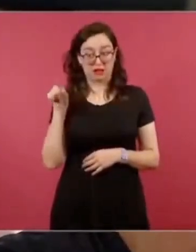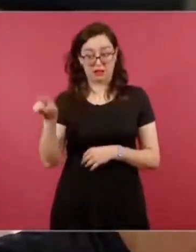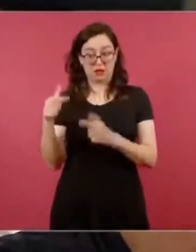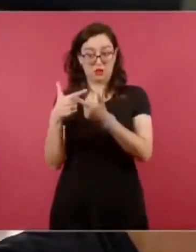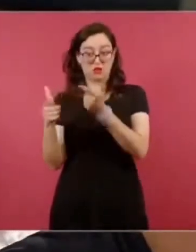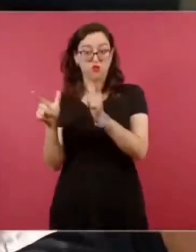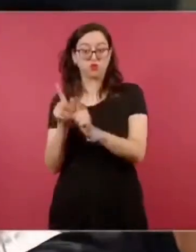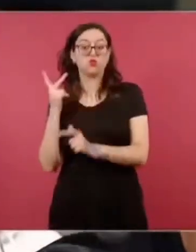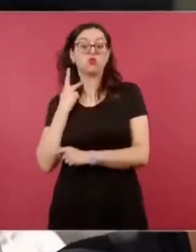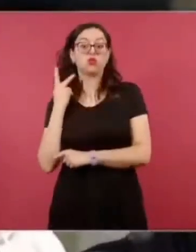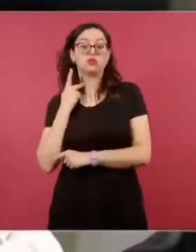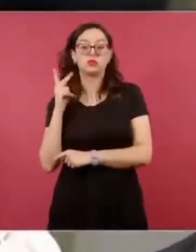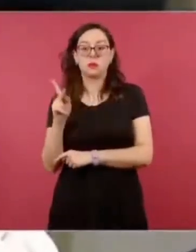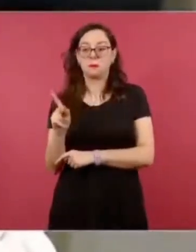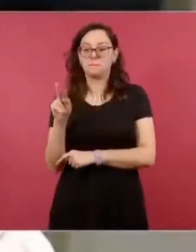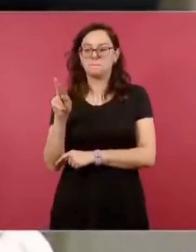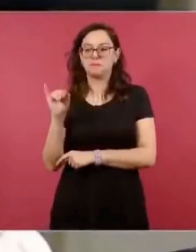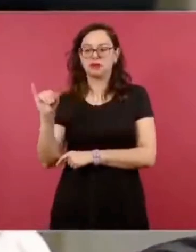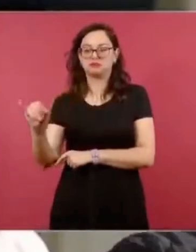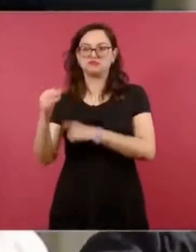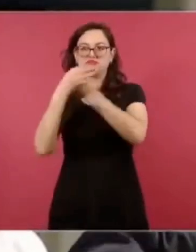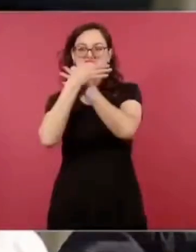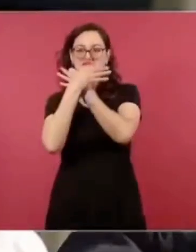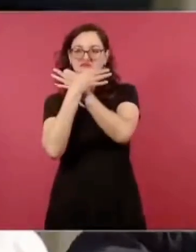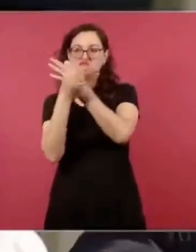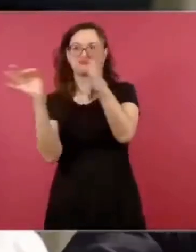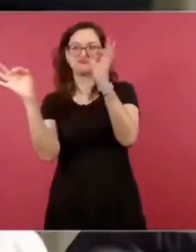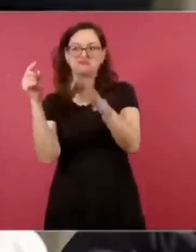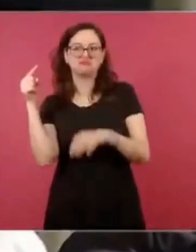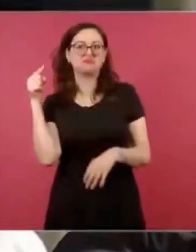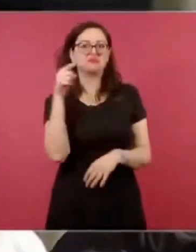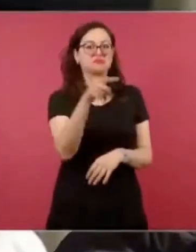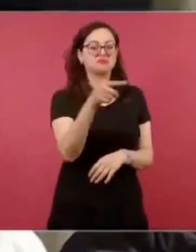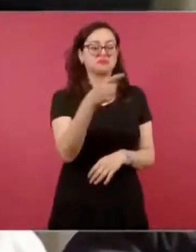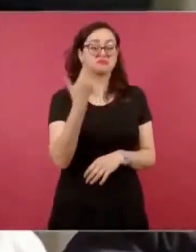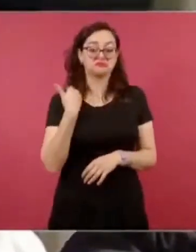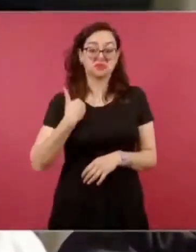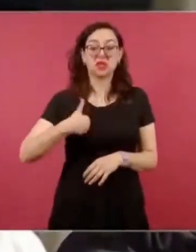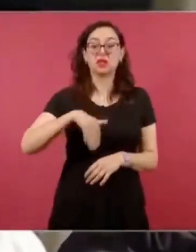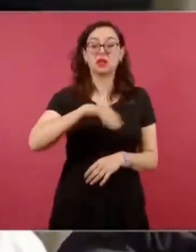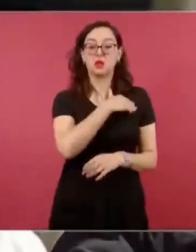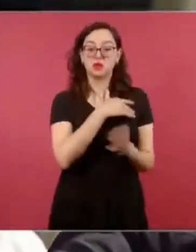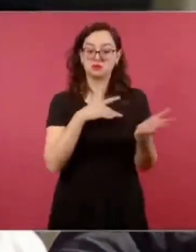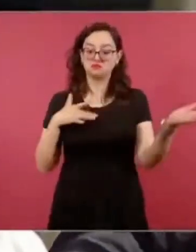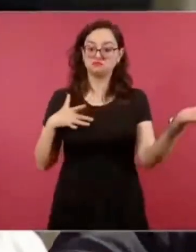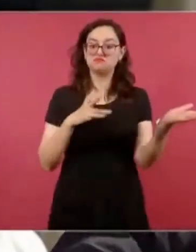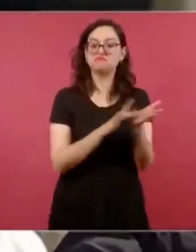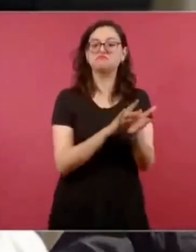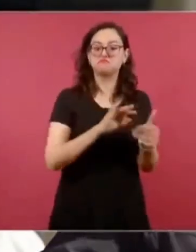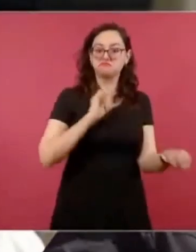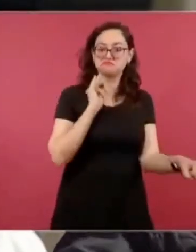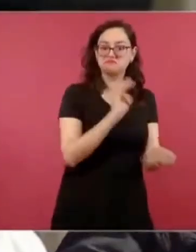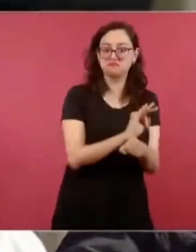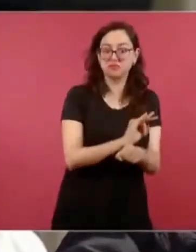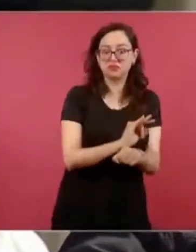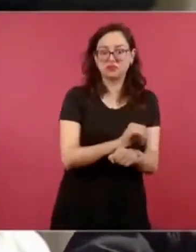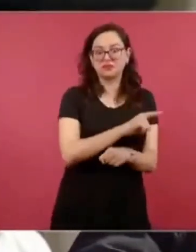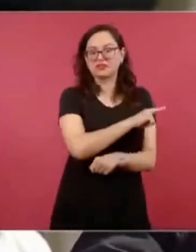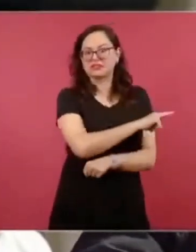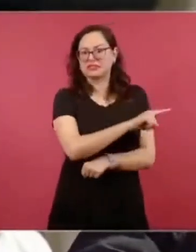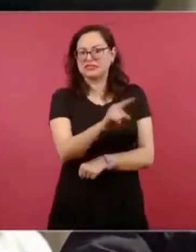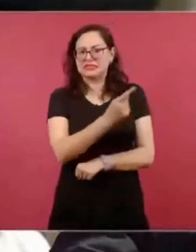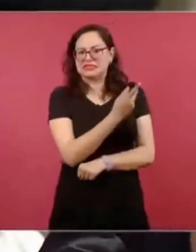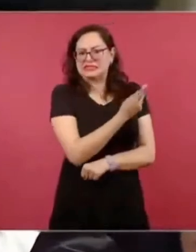un conductor de MBS con palabras altisonantes en contra de Alejandra del Moral, y así